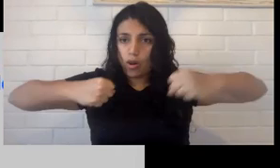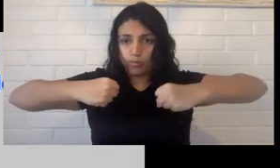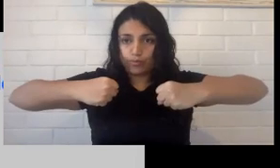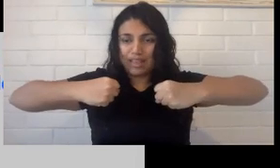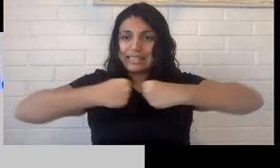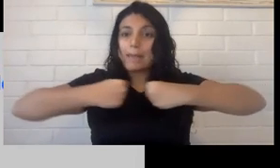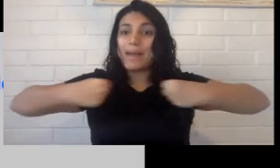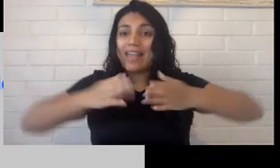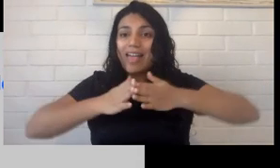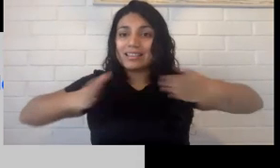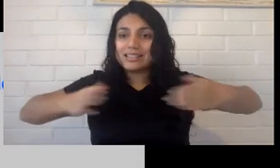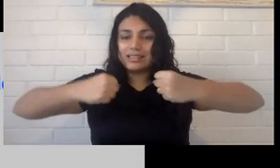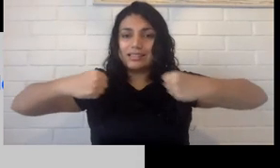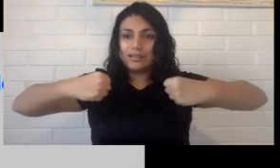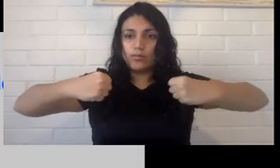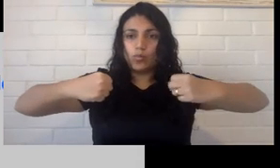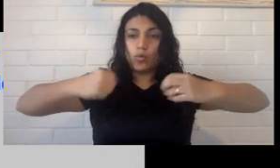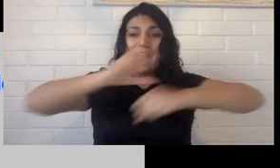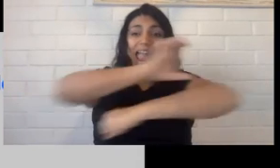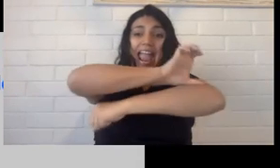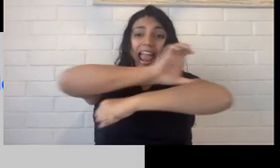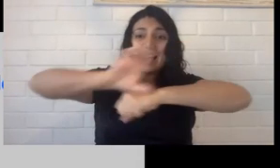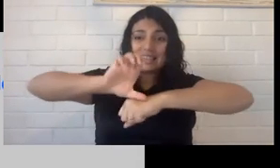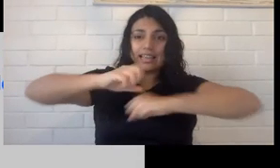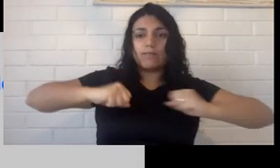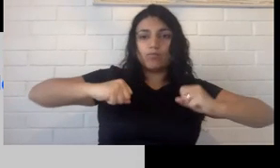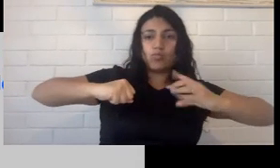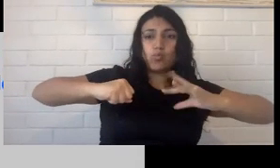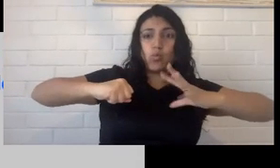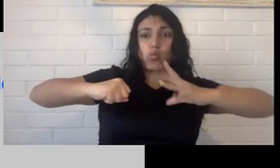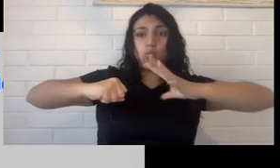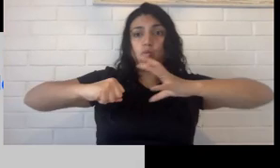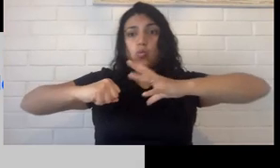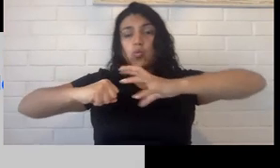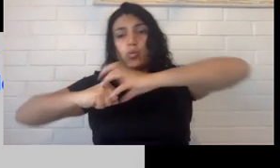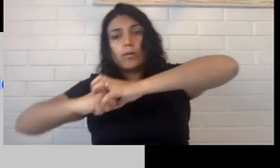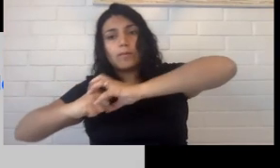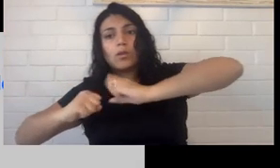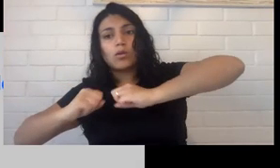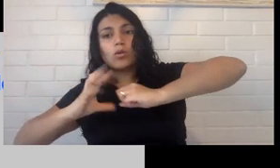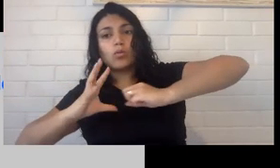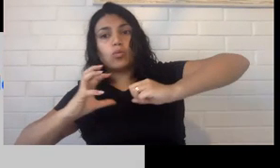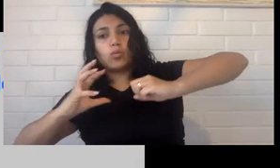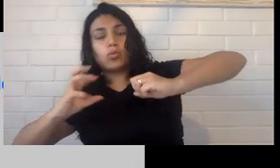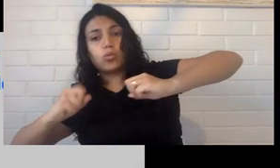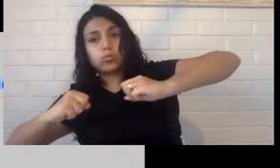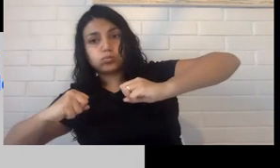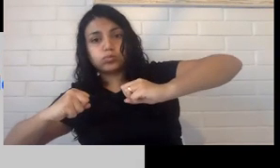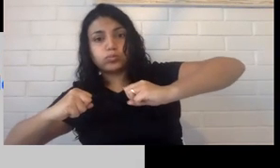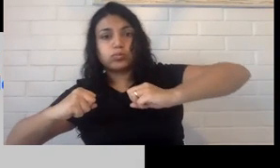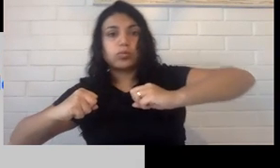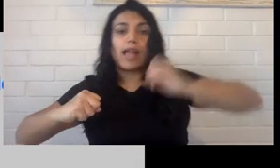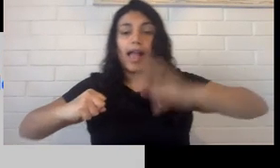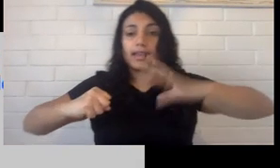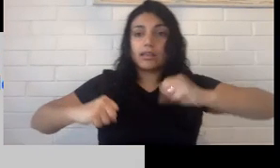actividad eléctrica que se propaga, que se genera y luego se propaga en forma de potenciales de acción en la neurona